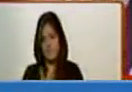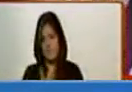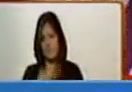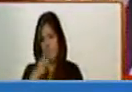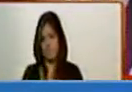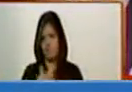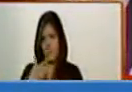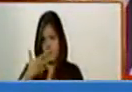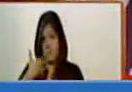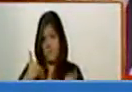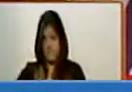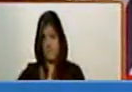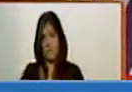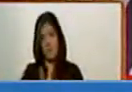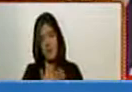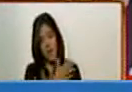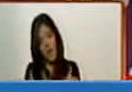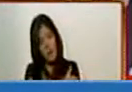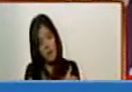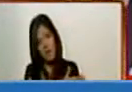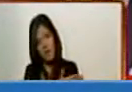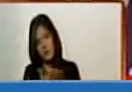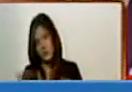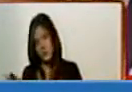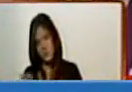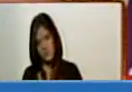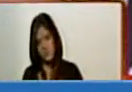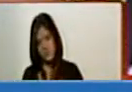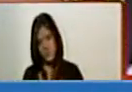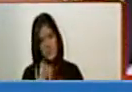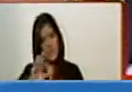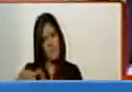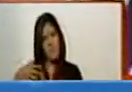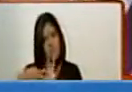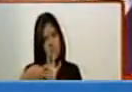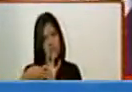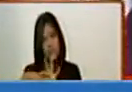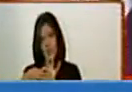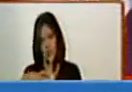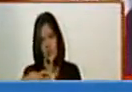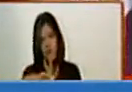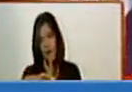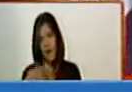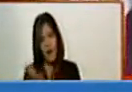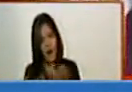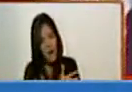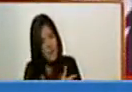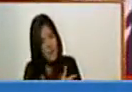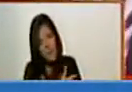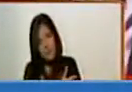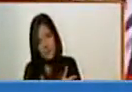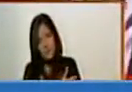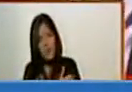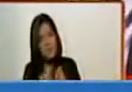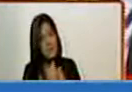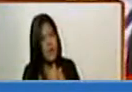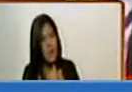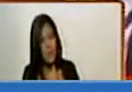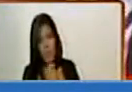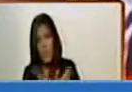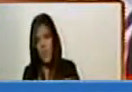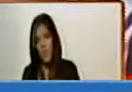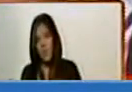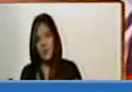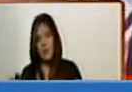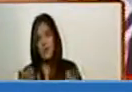especialísima un abrazo de respaldo, de solidaridad, un abrazo cariñoso, amoroso, como si